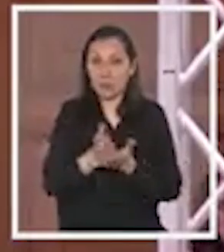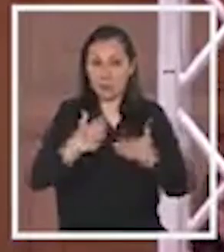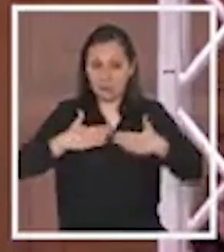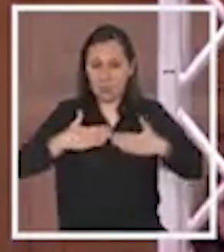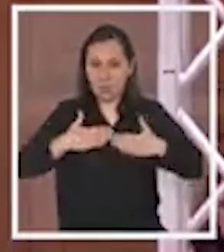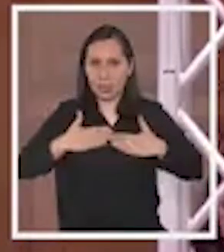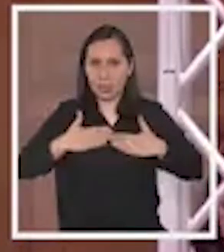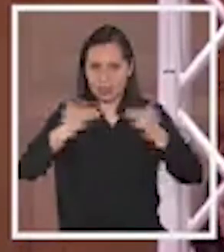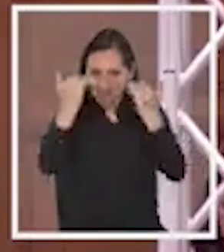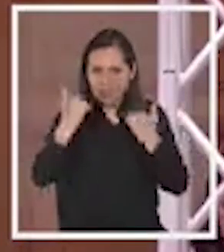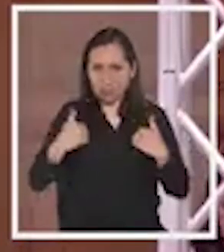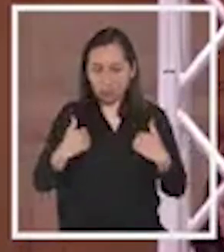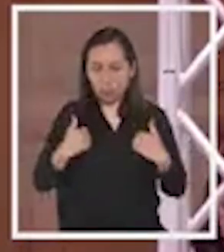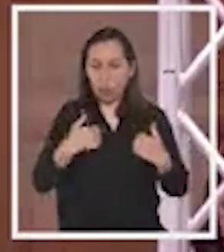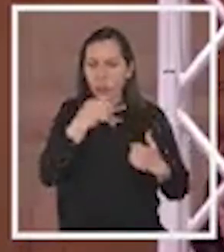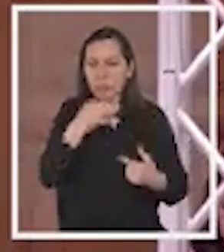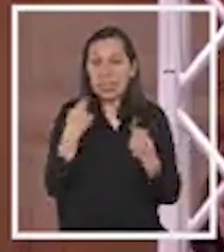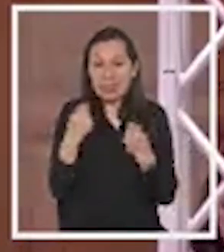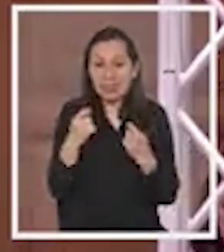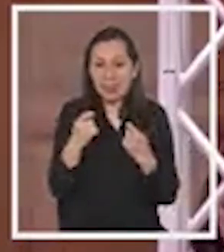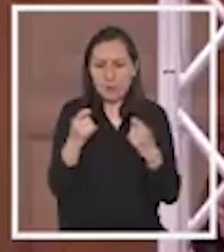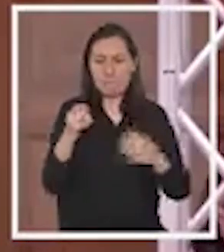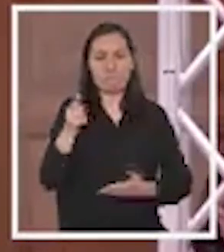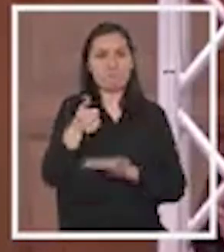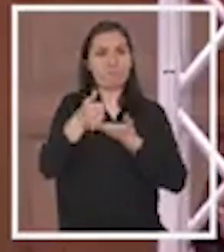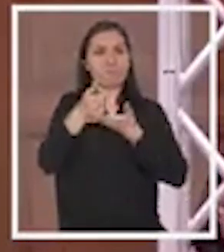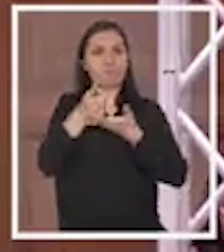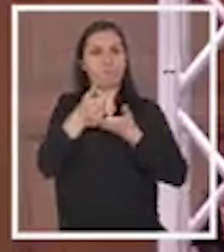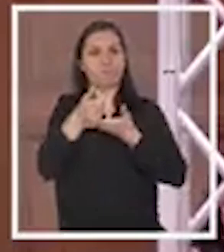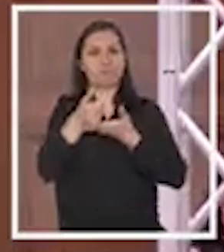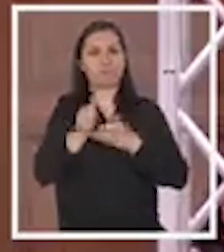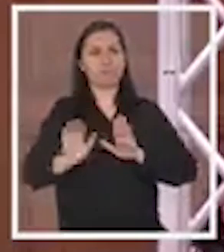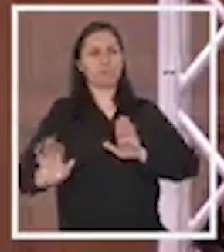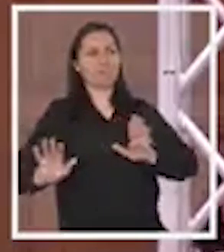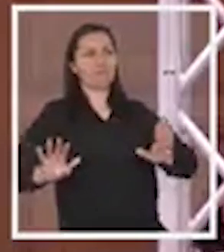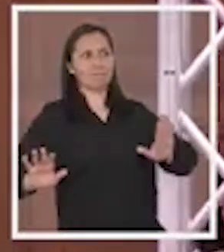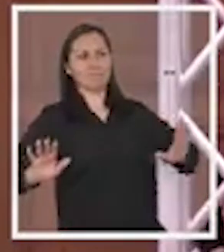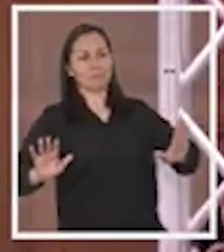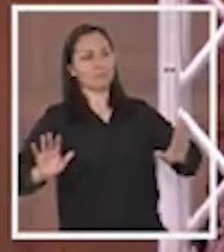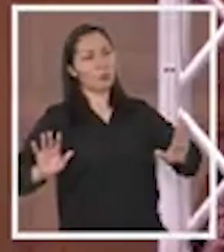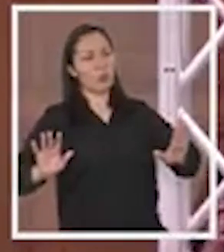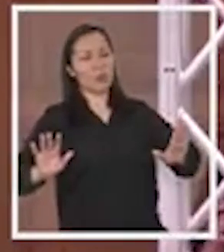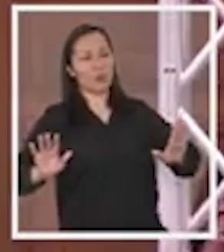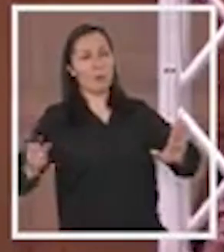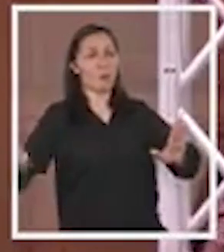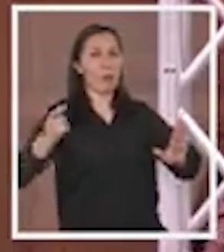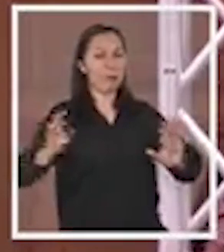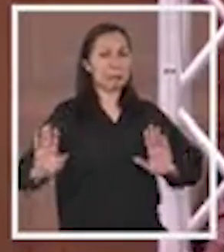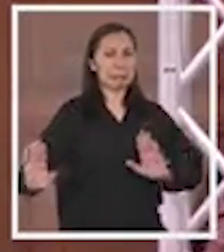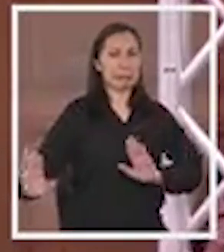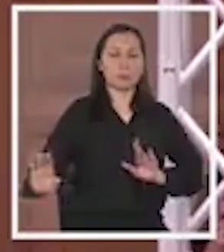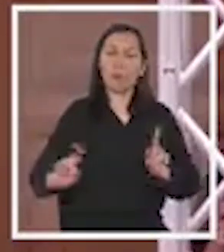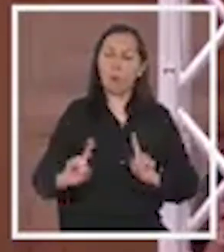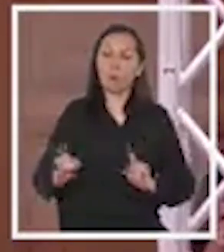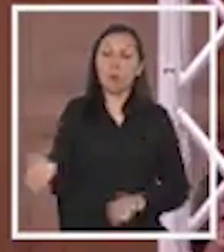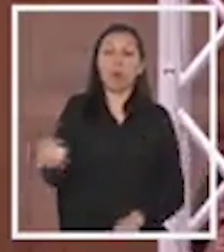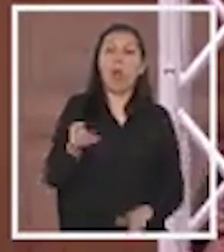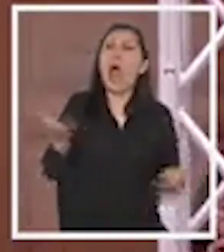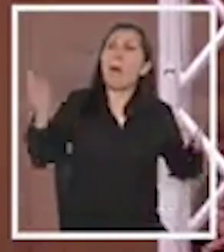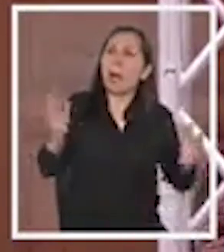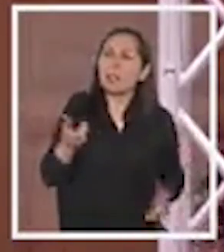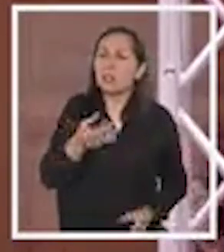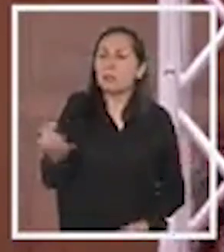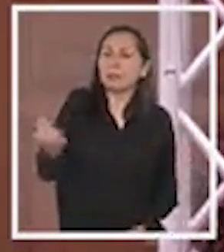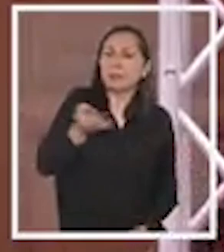casa, partiendo por mí mismo, tratar de salir de la posición en la que uno se pone como la defensiva ante cualquier crítica. Porque te dicen, oye, ¿qué pasa que